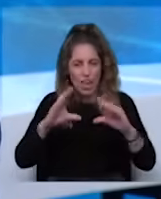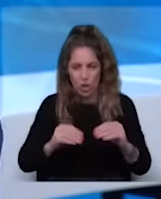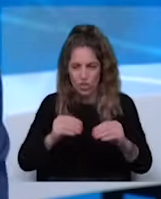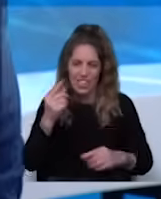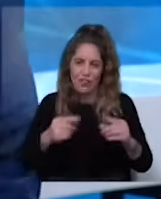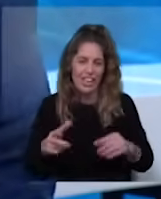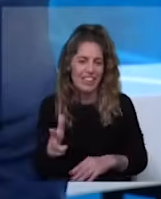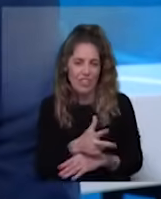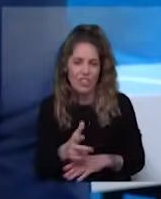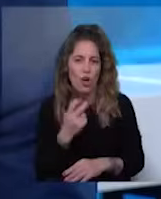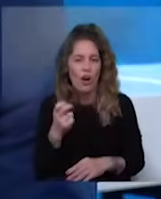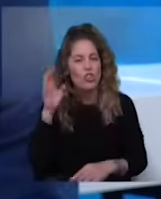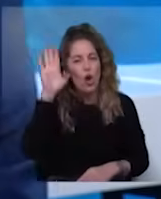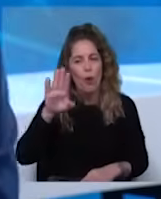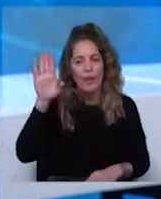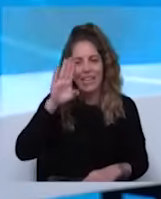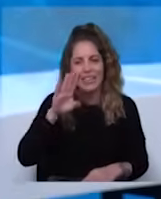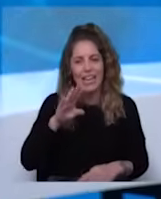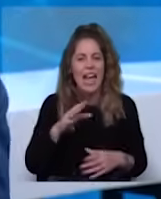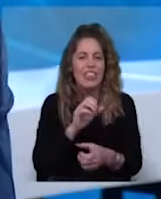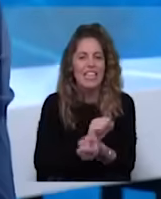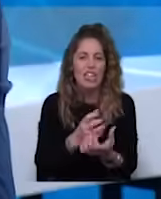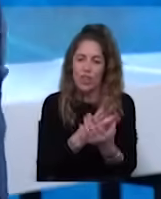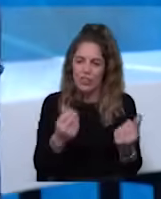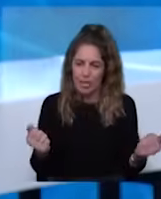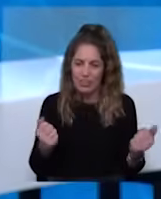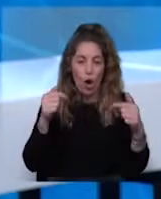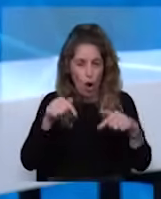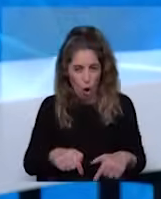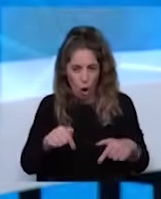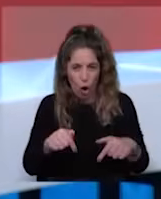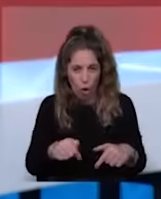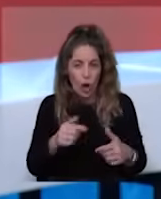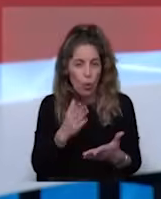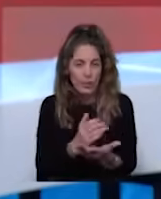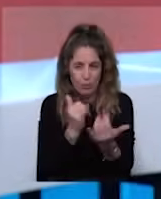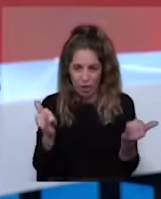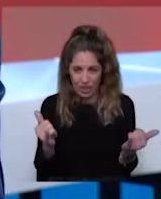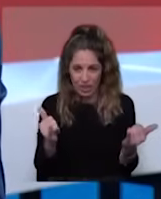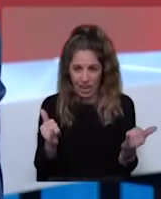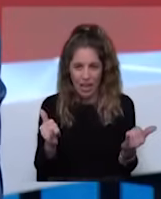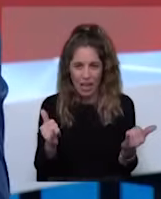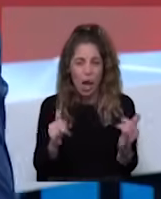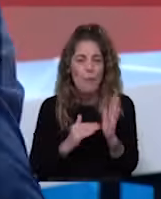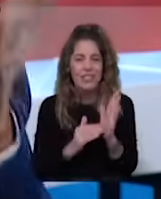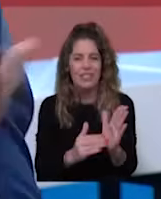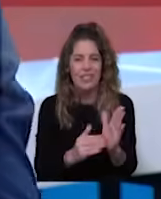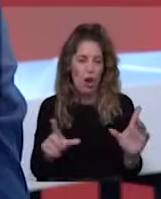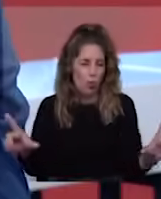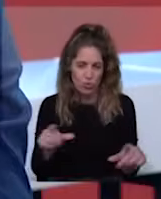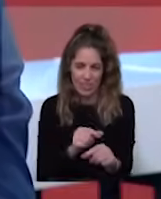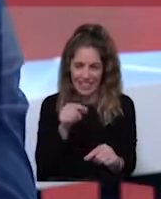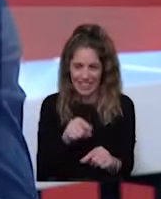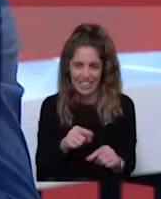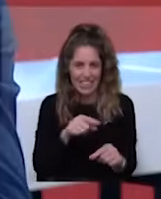distintos videos buscamos homenajear a nuestros detenidos desaparecidos hoy en este último día vamos a presentarles un cierre de